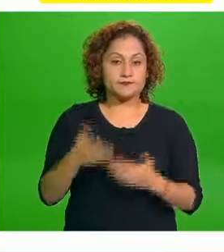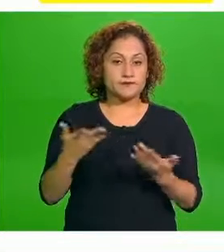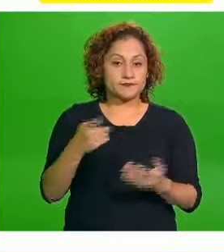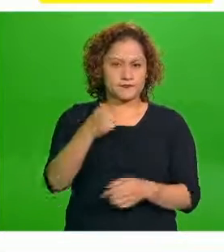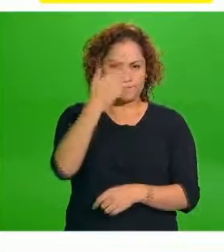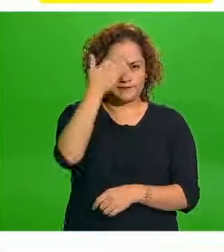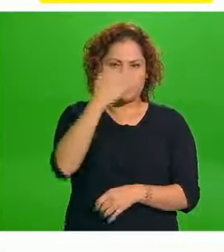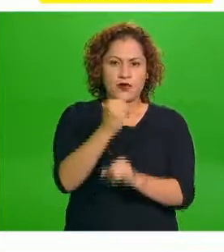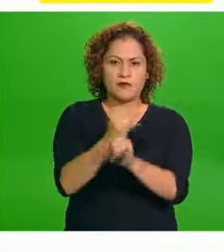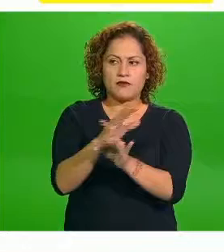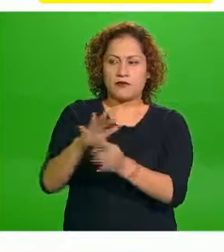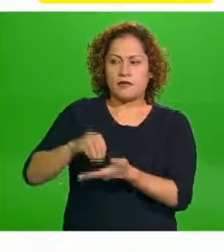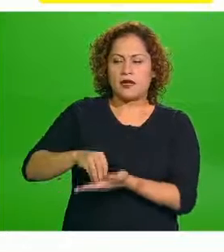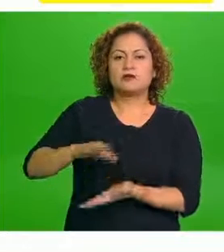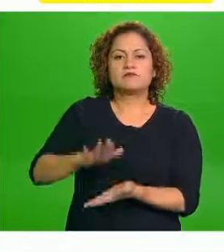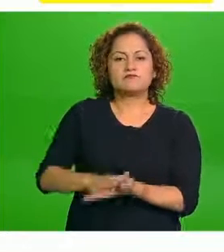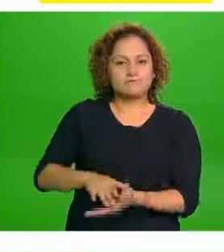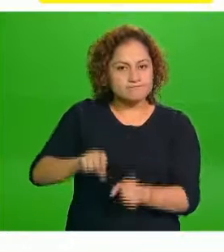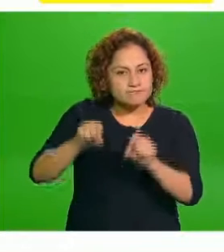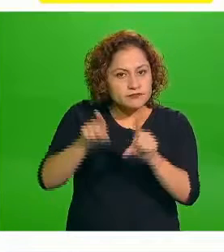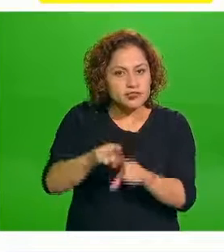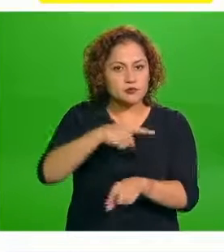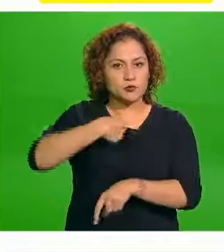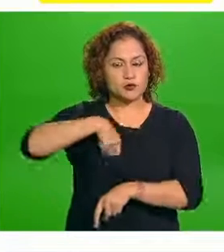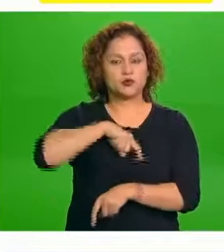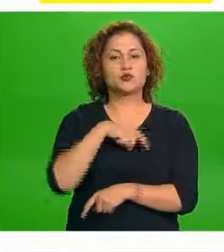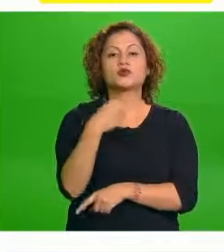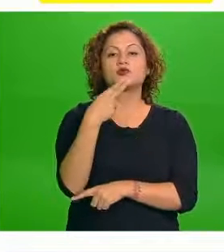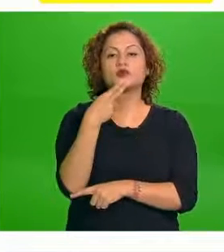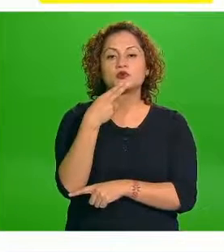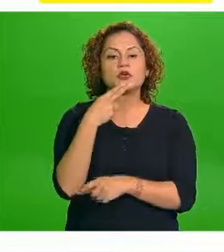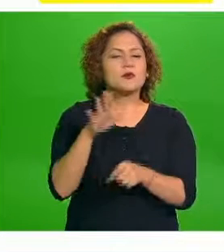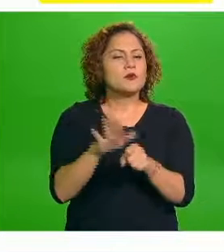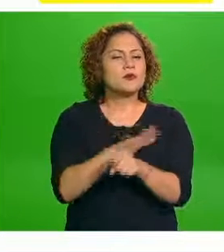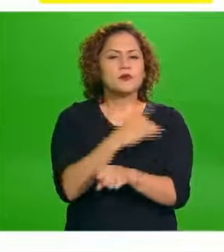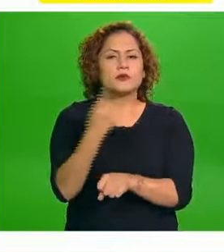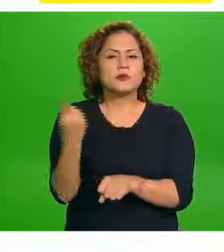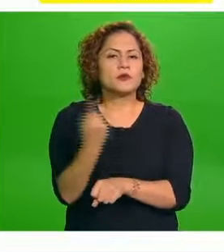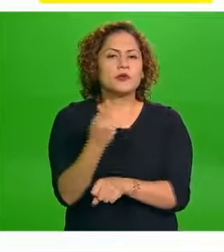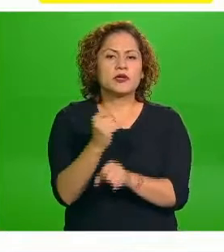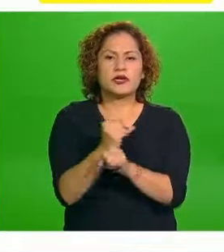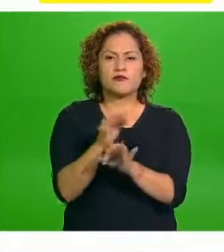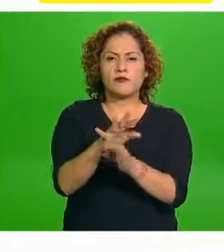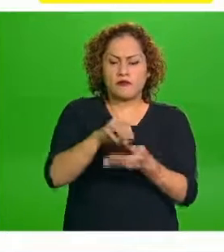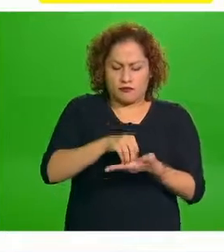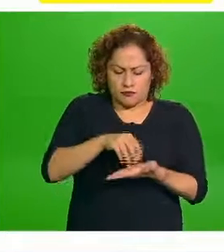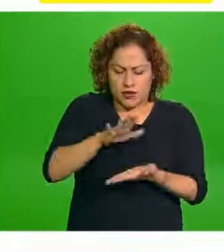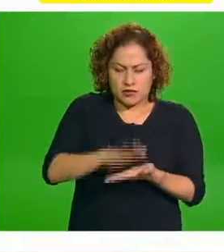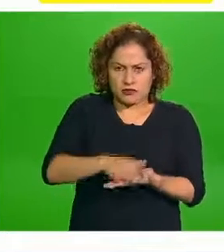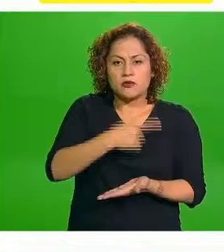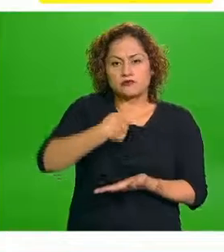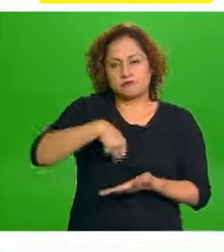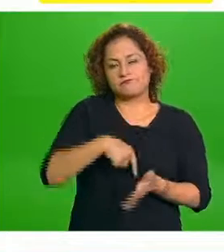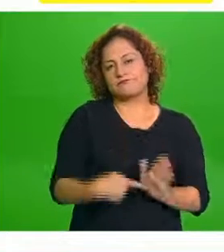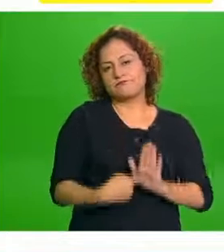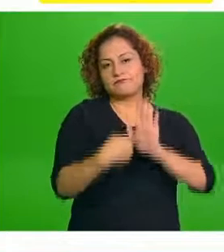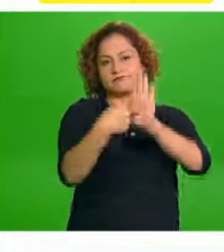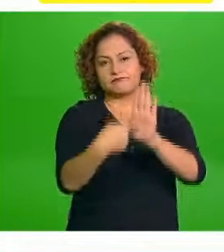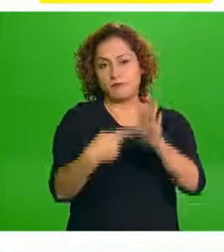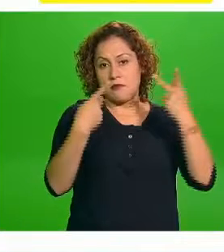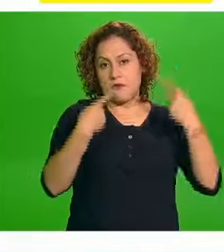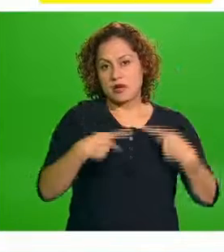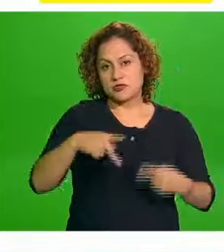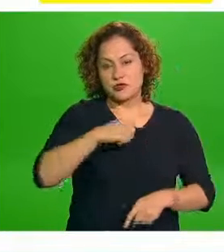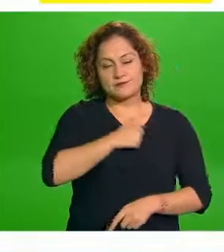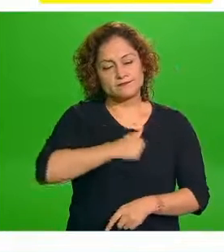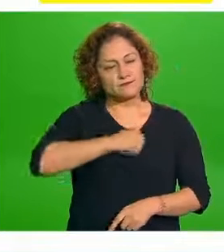medida técnica que utilizamos en epidemiología y esto lo hacemos con la finalidad no solo de presentarles las desafortunadas